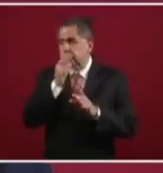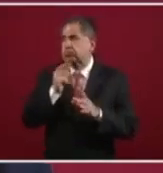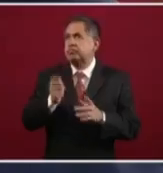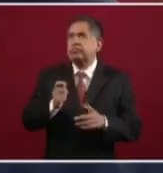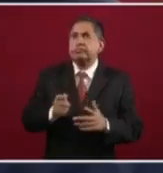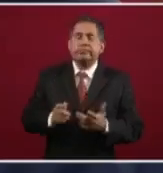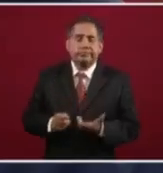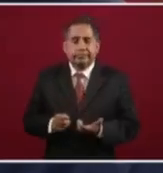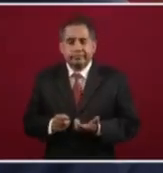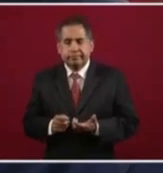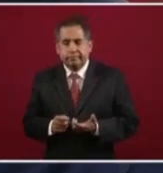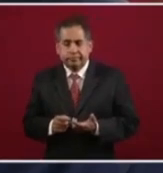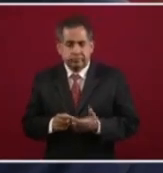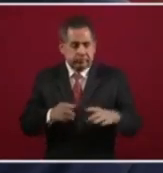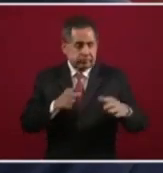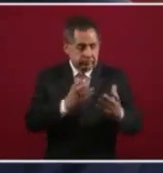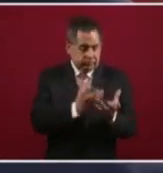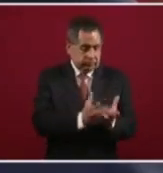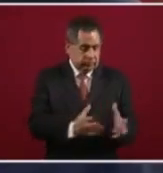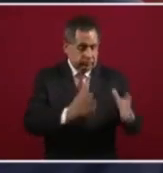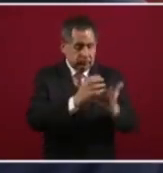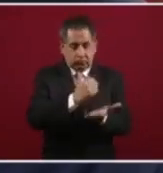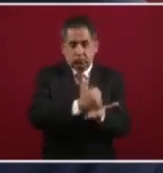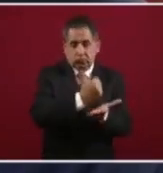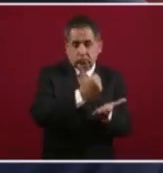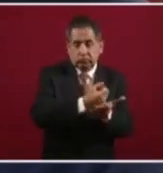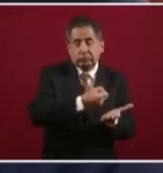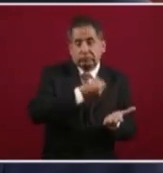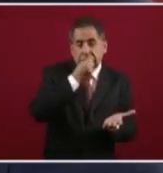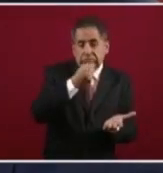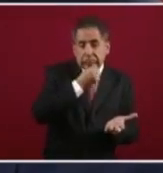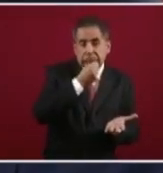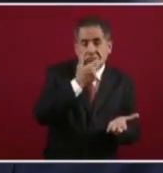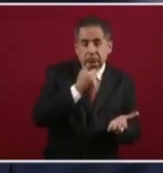poner vino nuevo en botellas viejas.